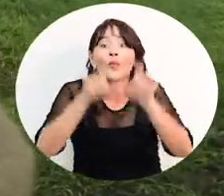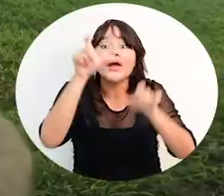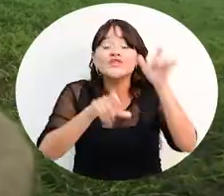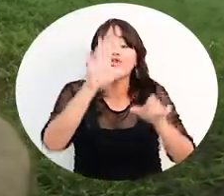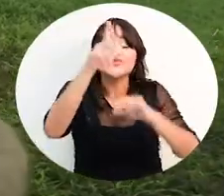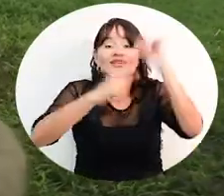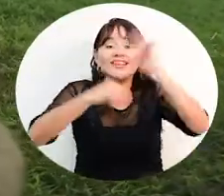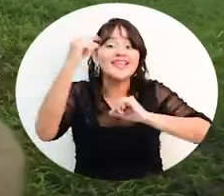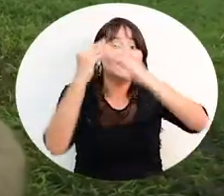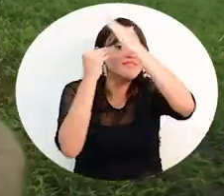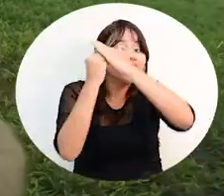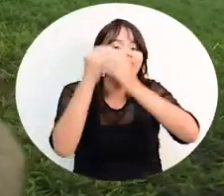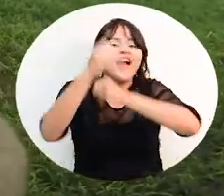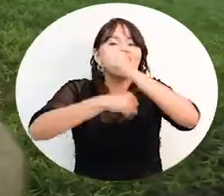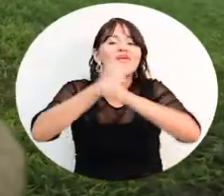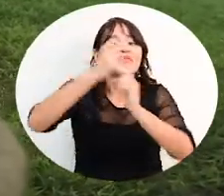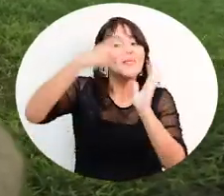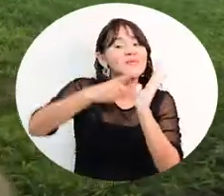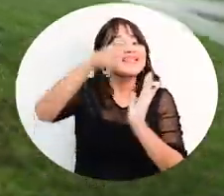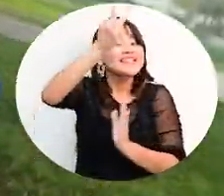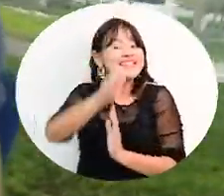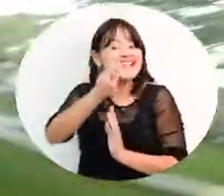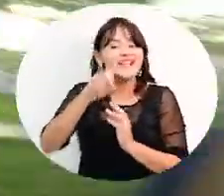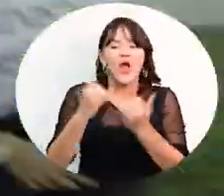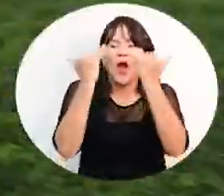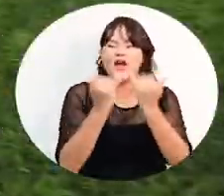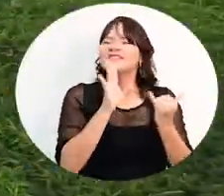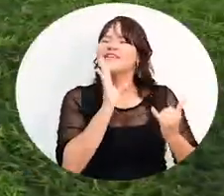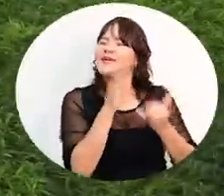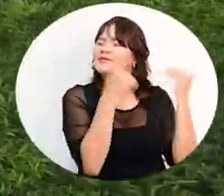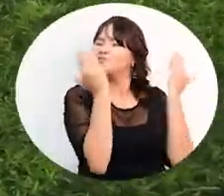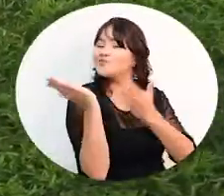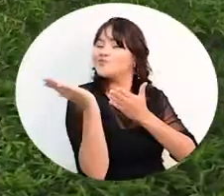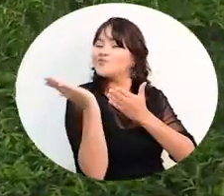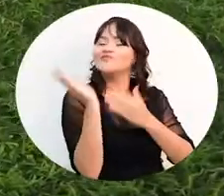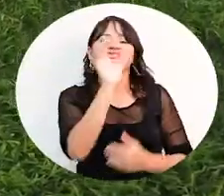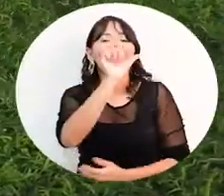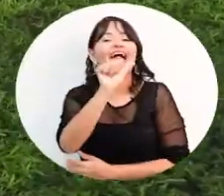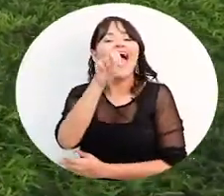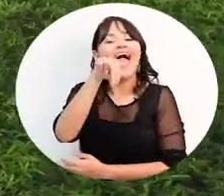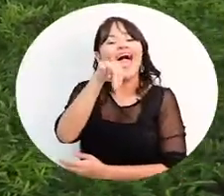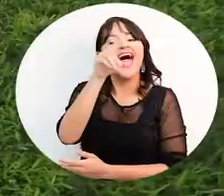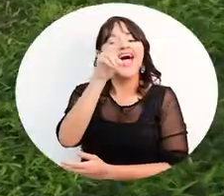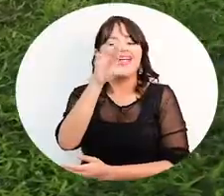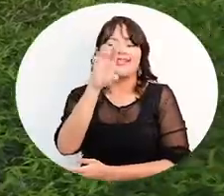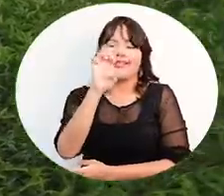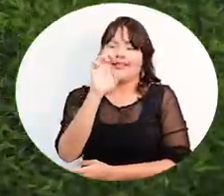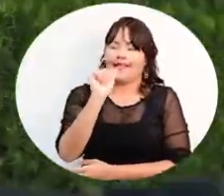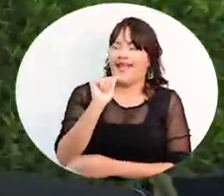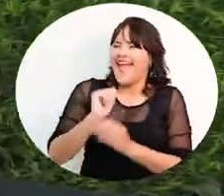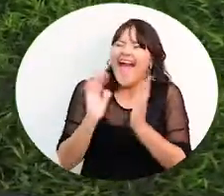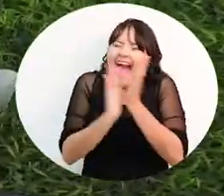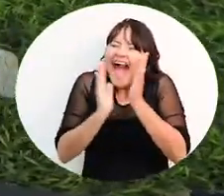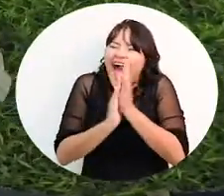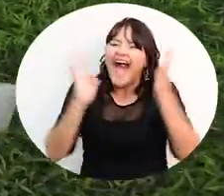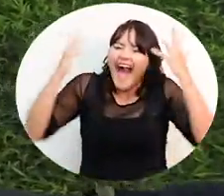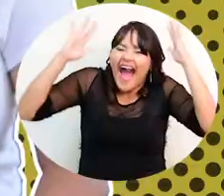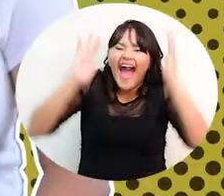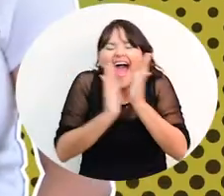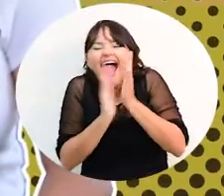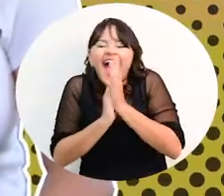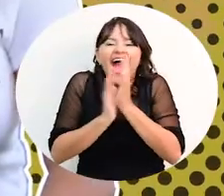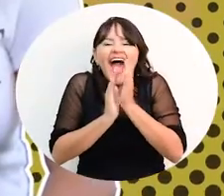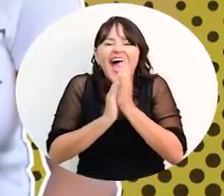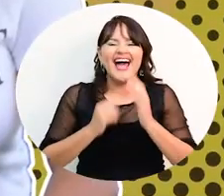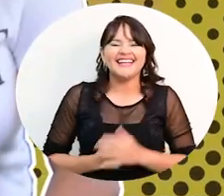Magdalena Saber Pro 2017. Hoy estamos con... Andrea Llinas. ¡Pero celebra!